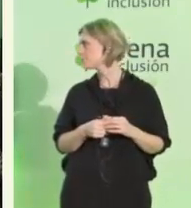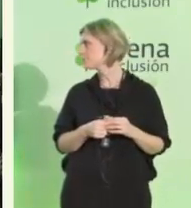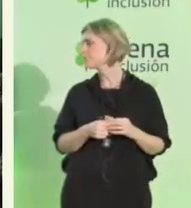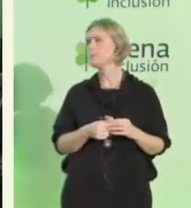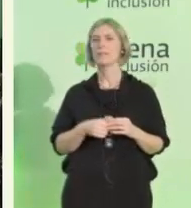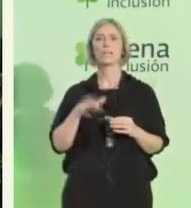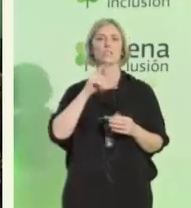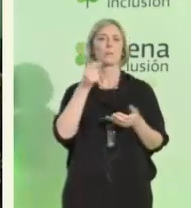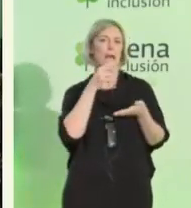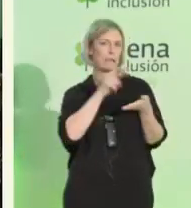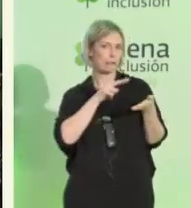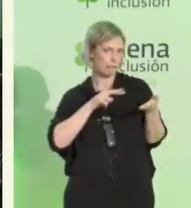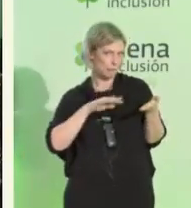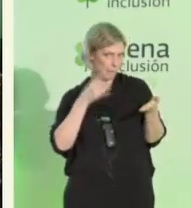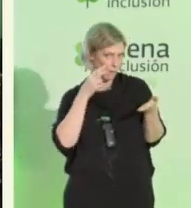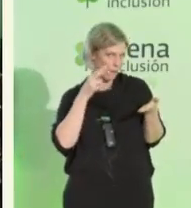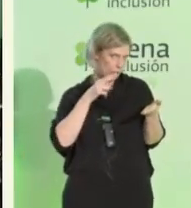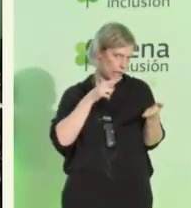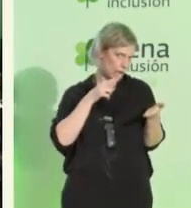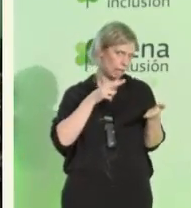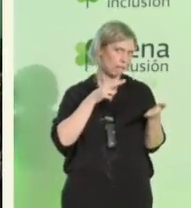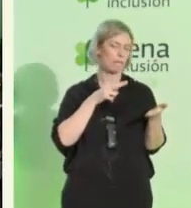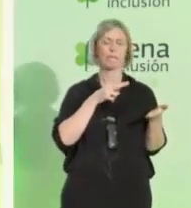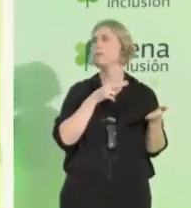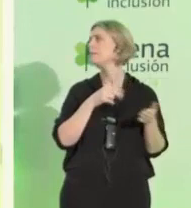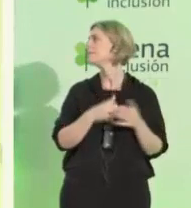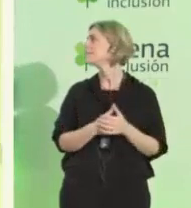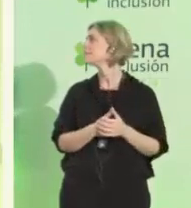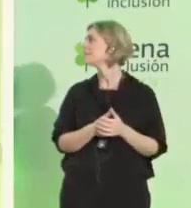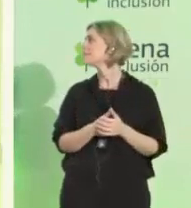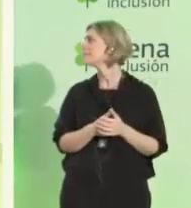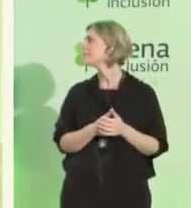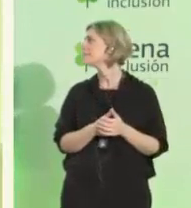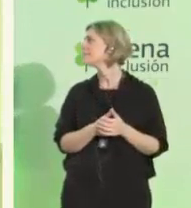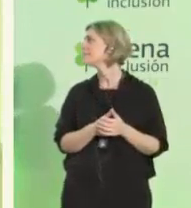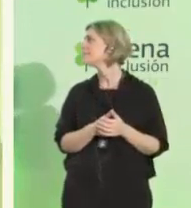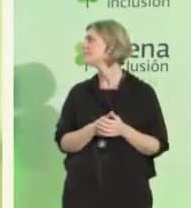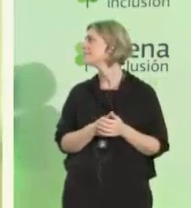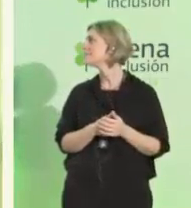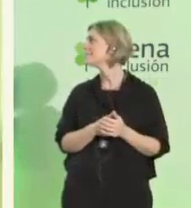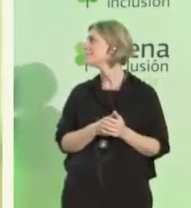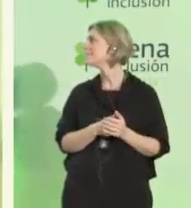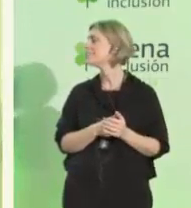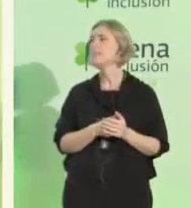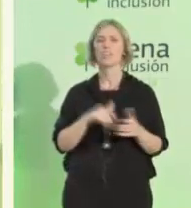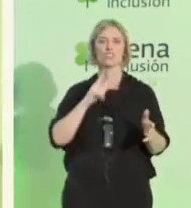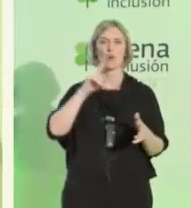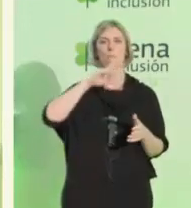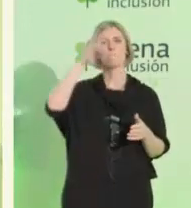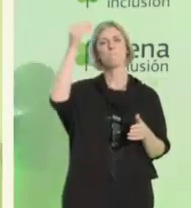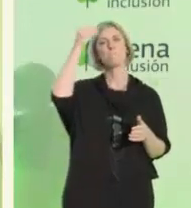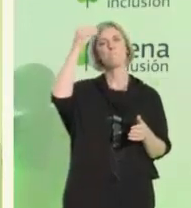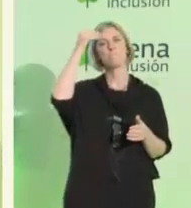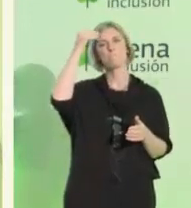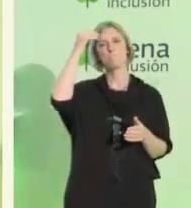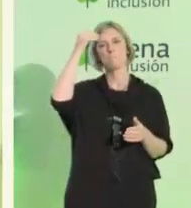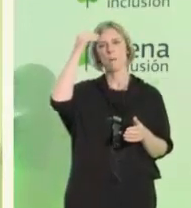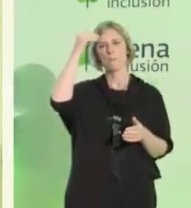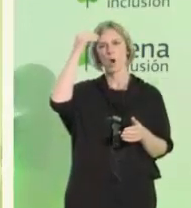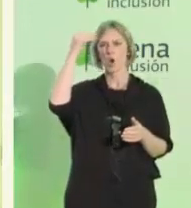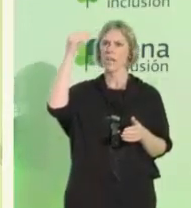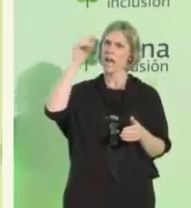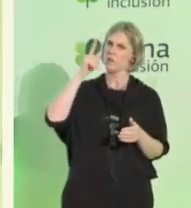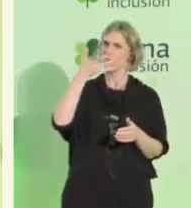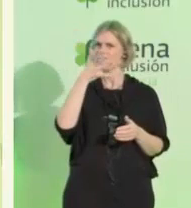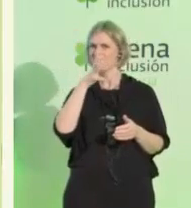unos papeles porque si no mi mamá anda a corto plazos y vamos un poquito